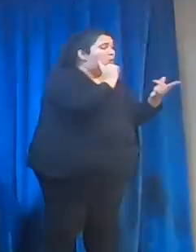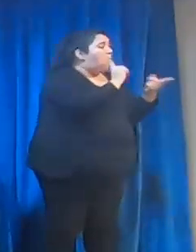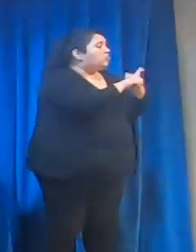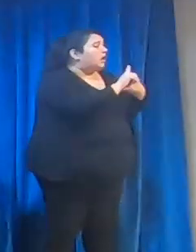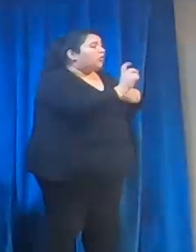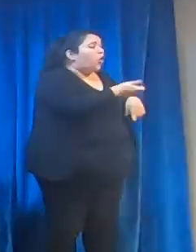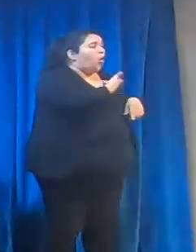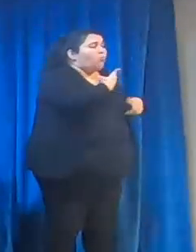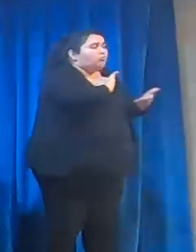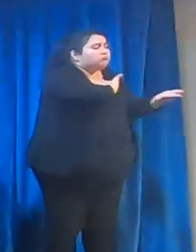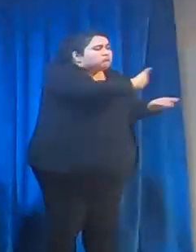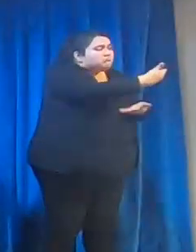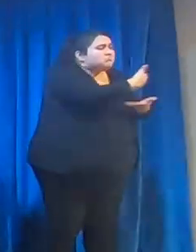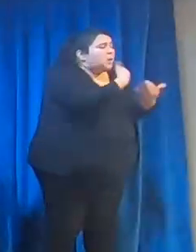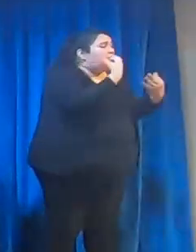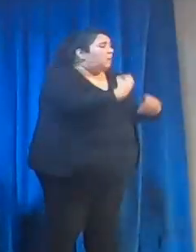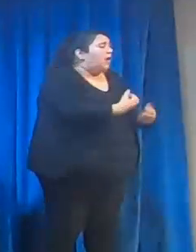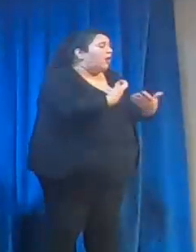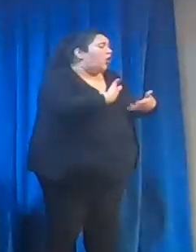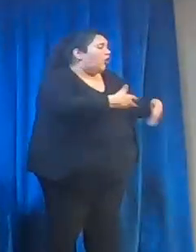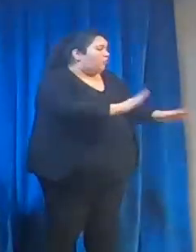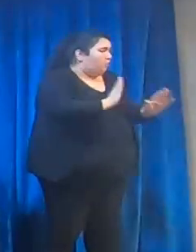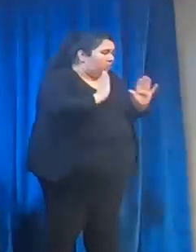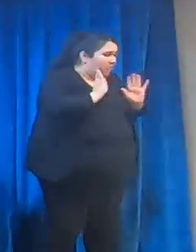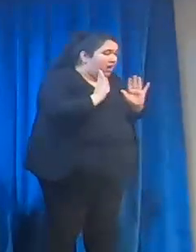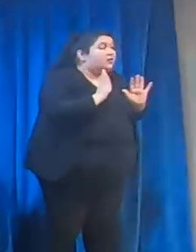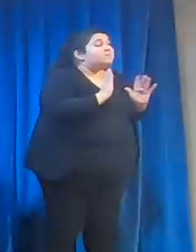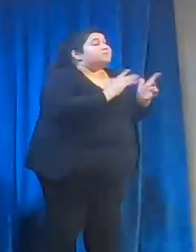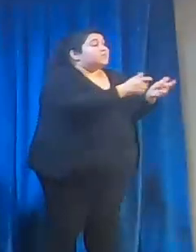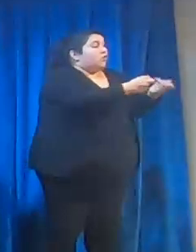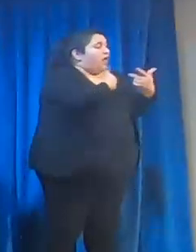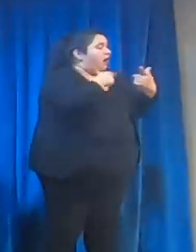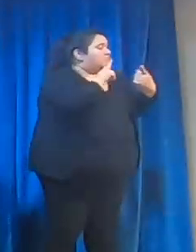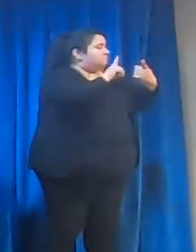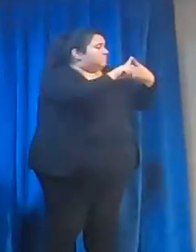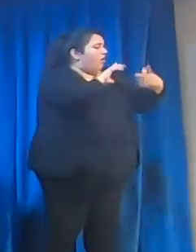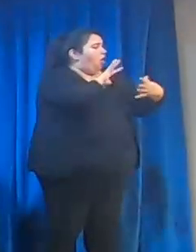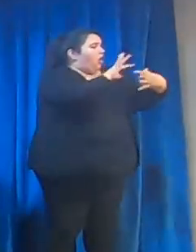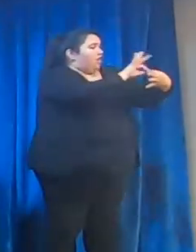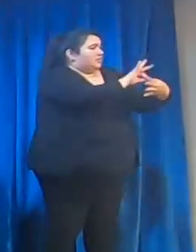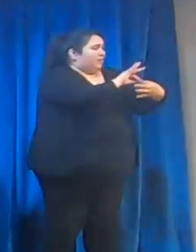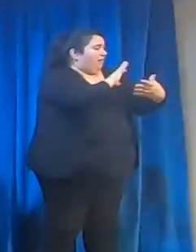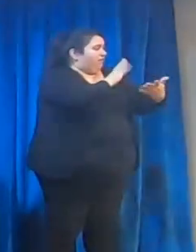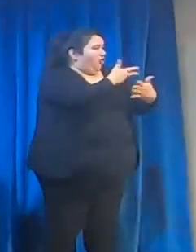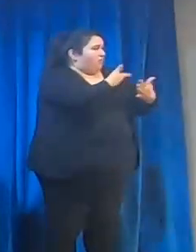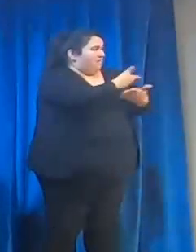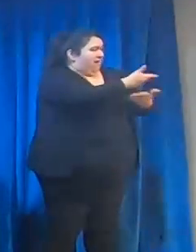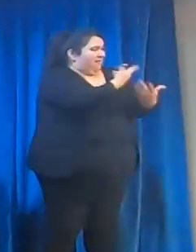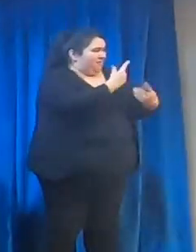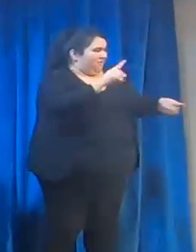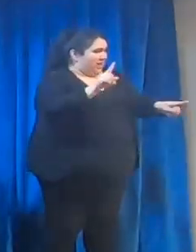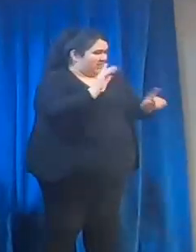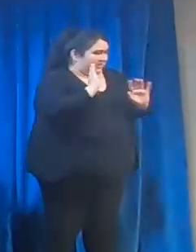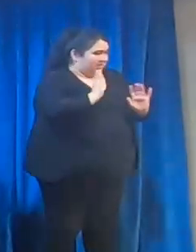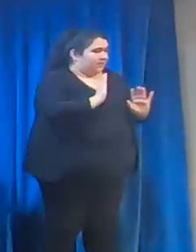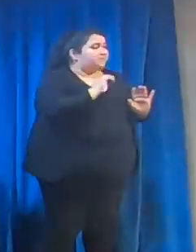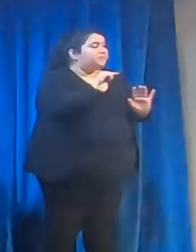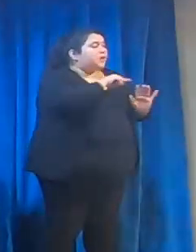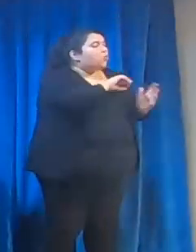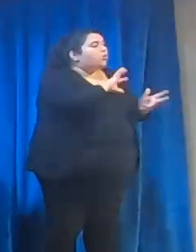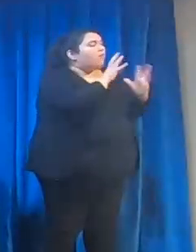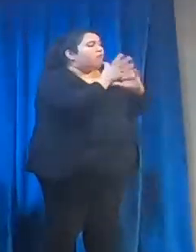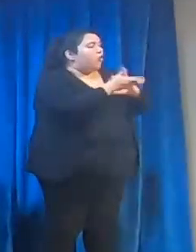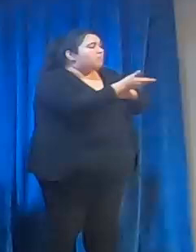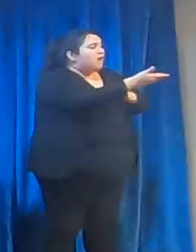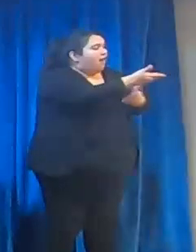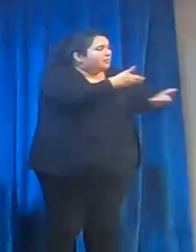común, bien, normal, que les permite conectarse con los otros de otra manera. Se trata de una modalidad de